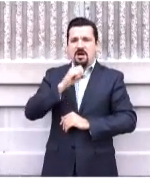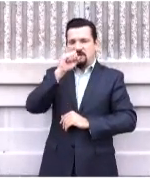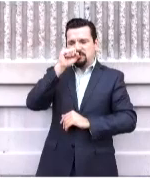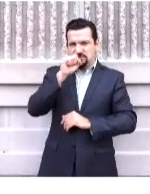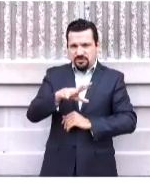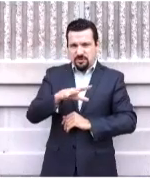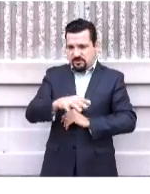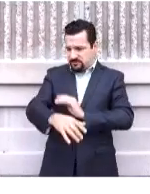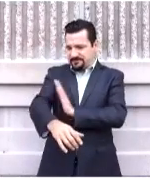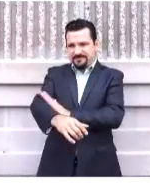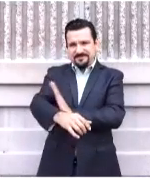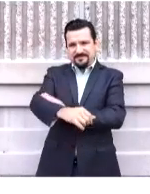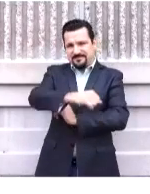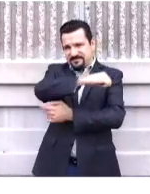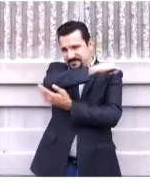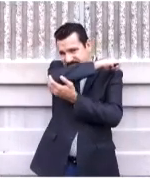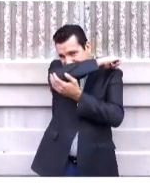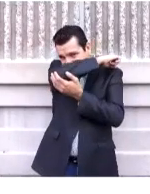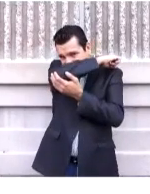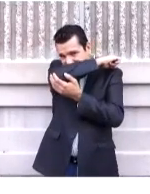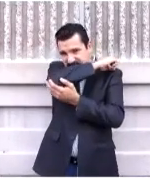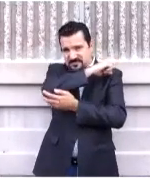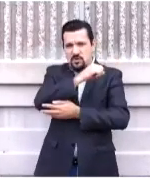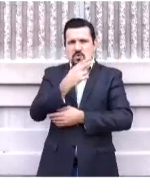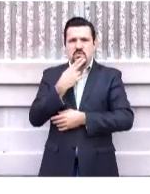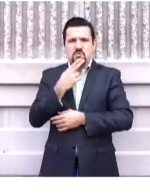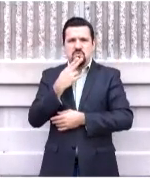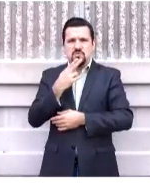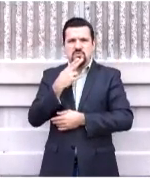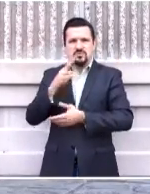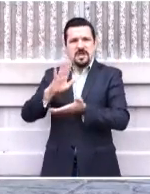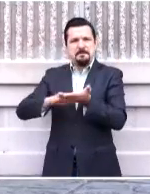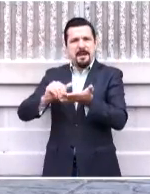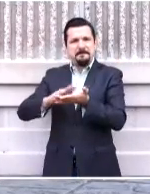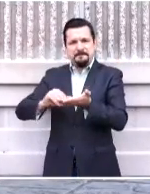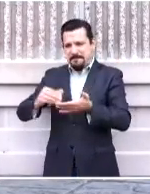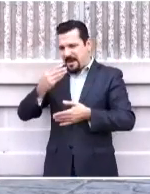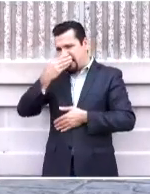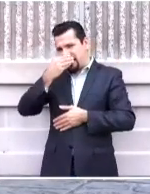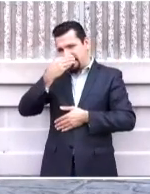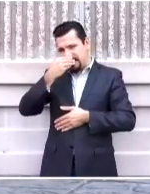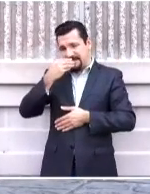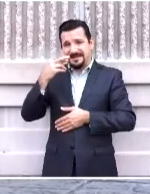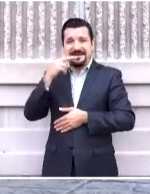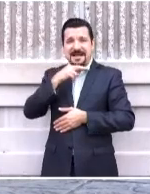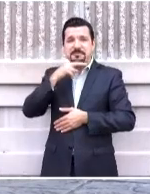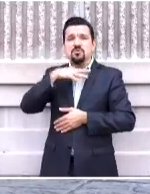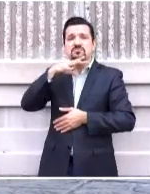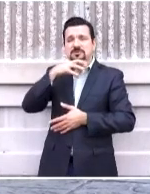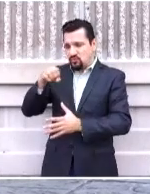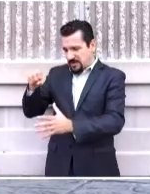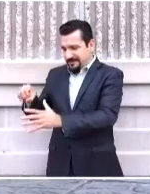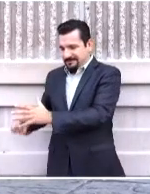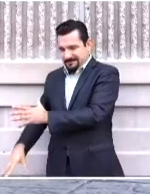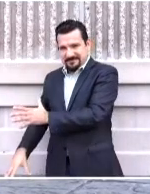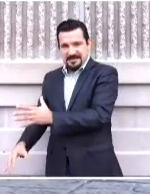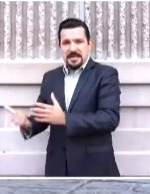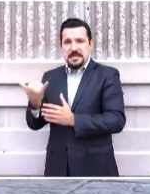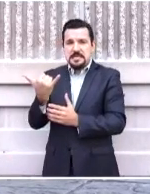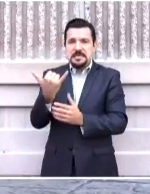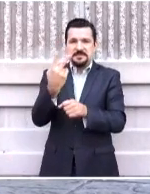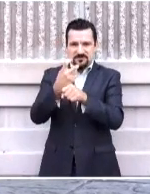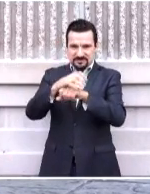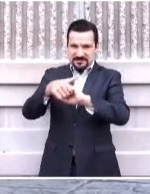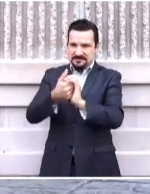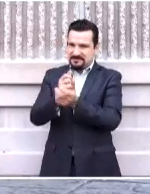estornudemos. Si utilizamos pañuelos de papel, desechémoslo inmediatamente y lavémonos las